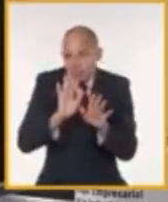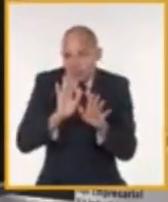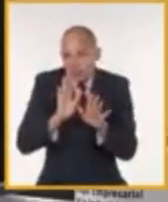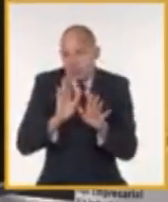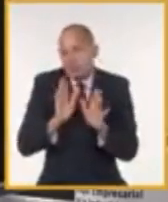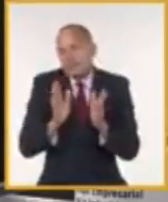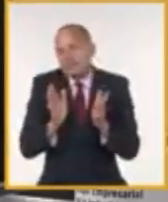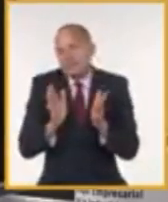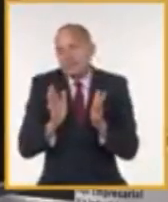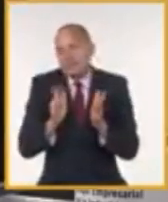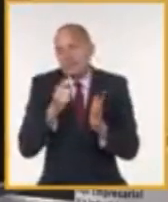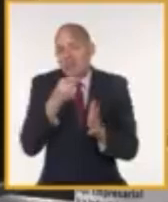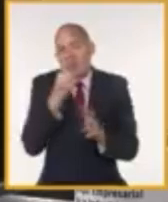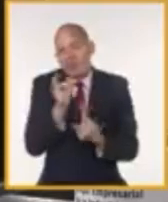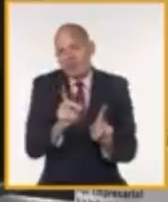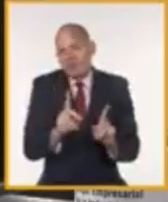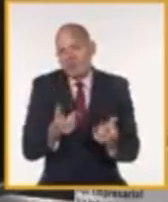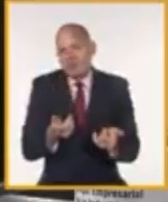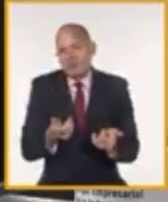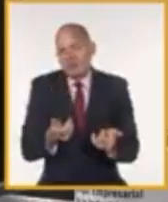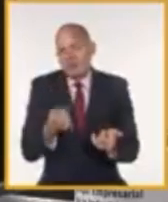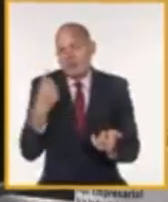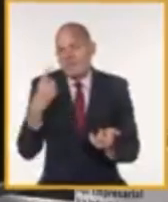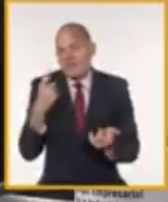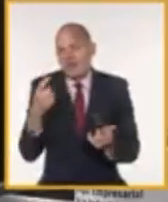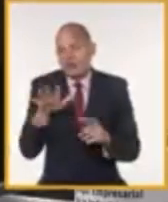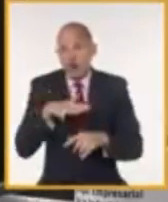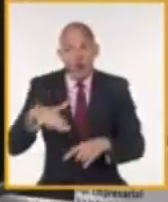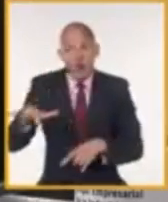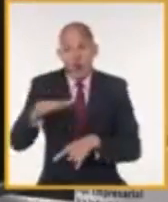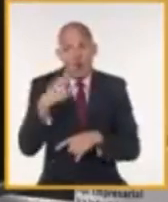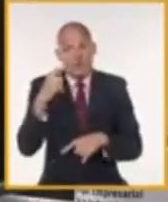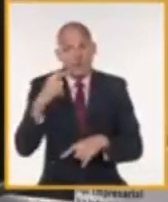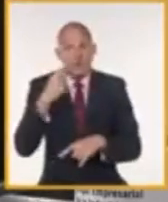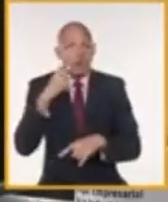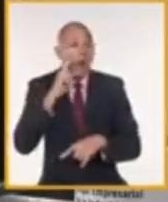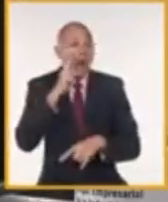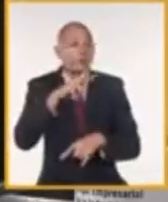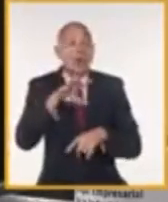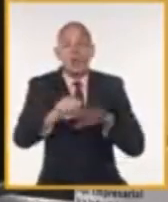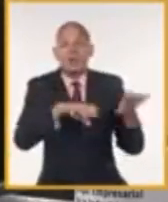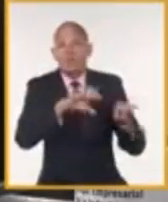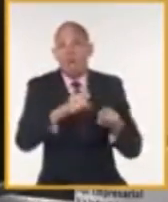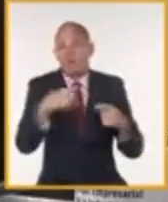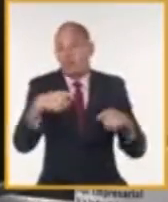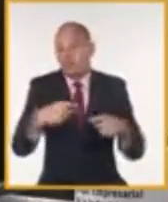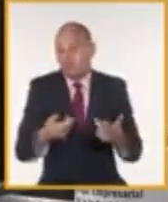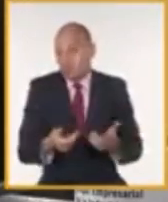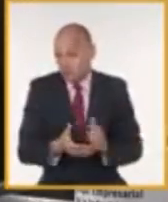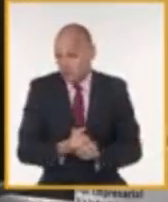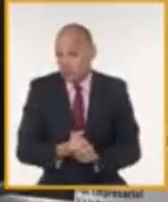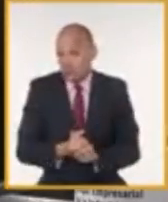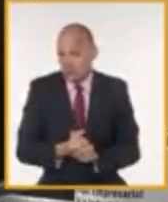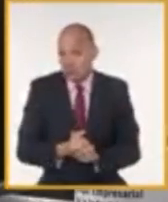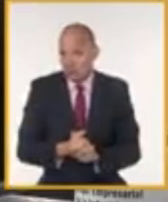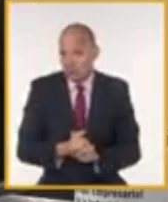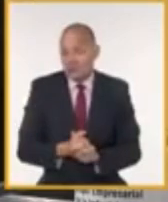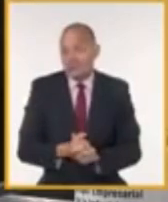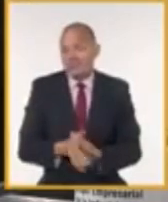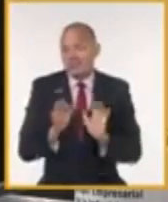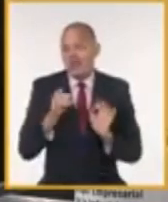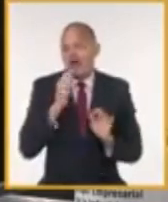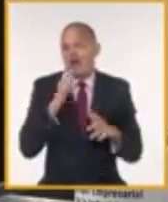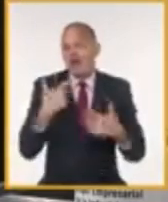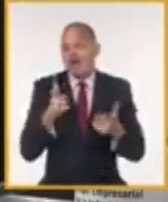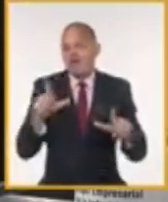amerita un enfrentamiento de todos los factores que intervenimos en cuestión de poder